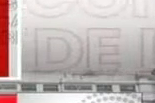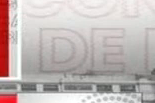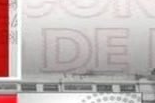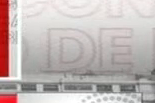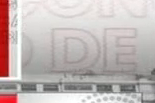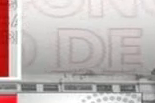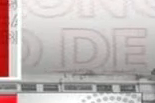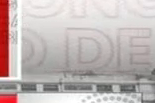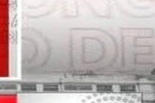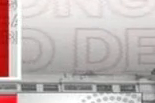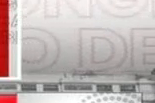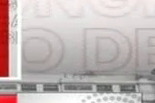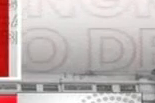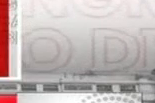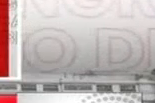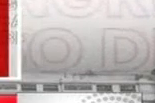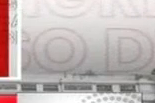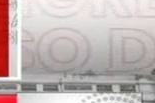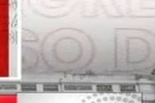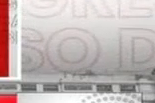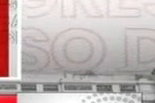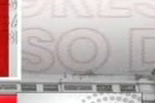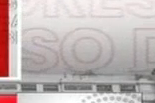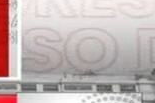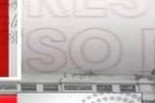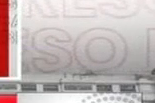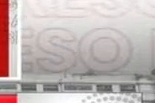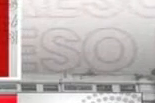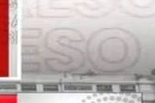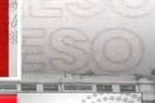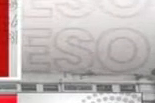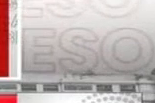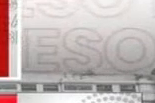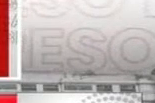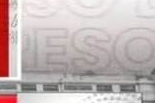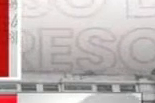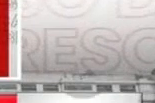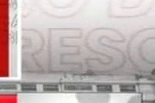proyecto, o es solo destinar el dinero como previsión.